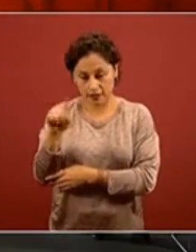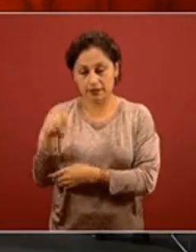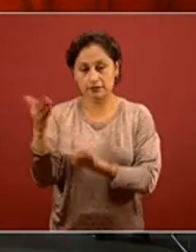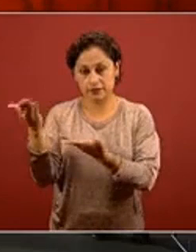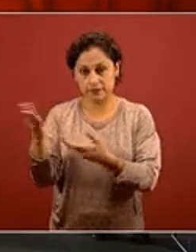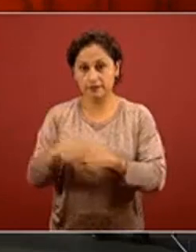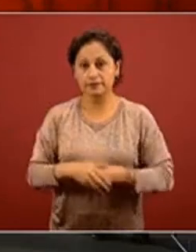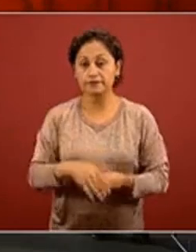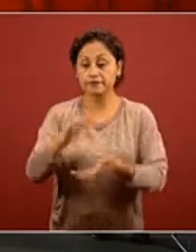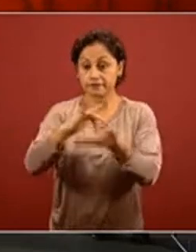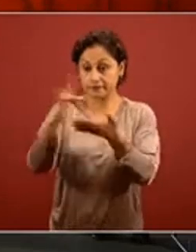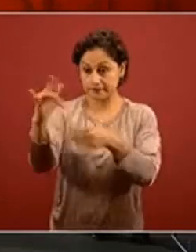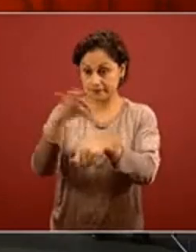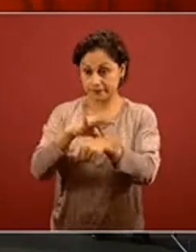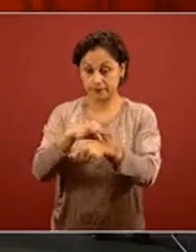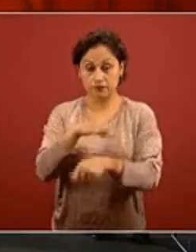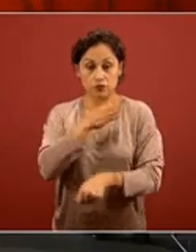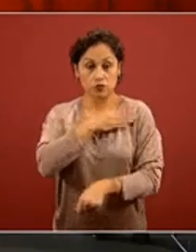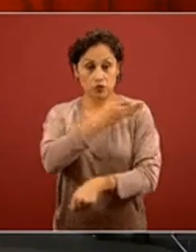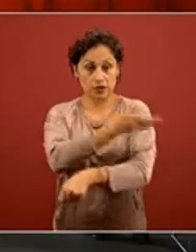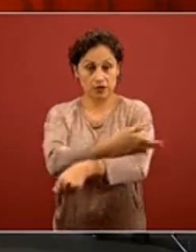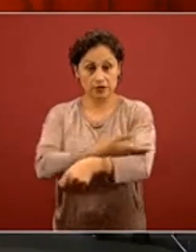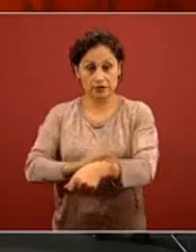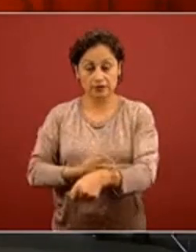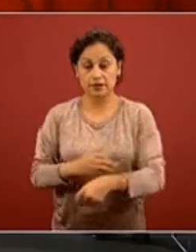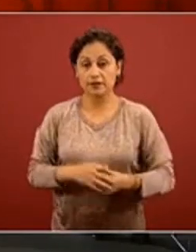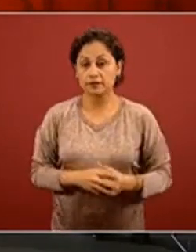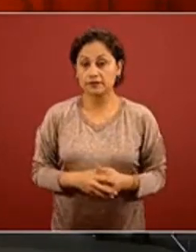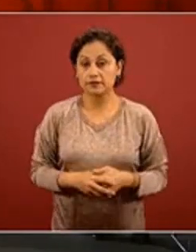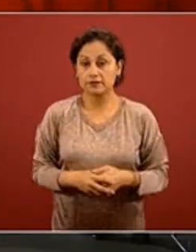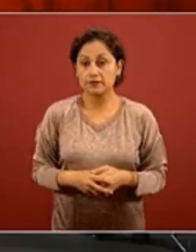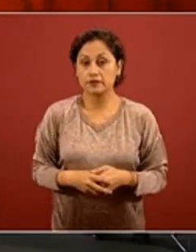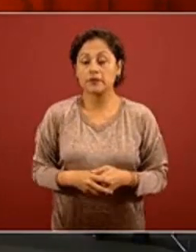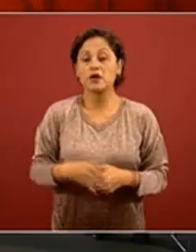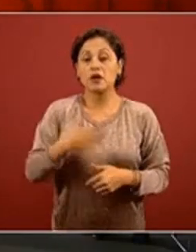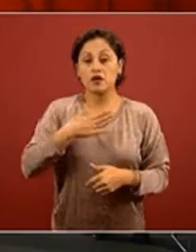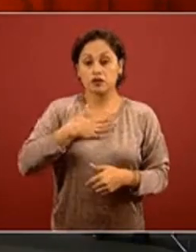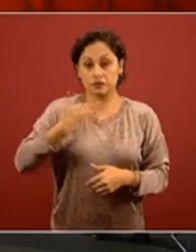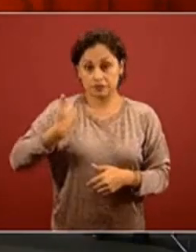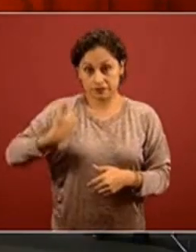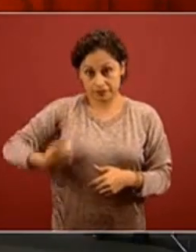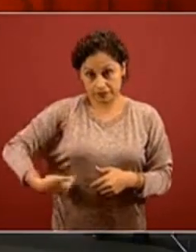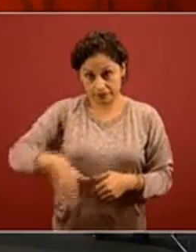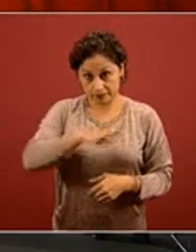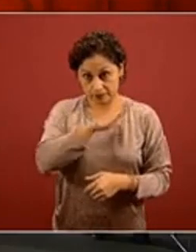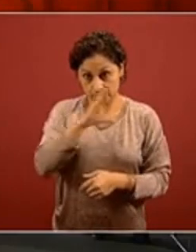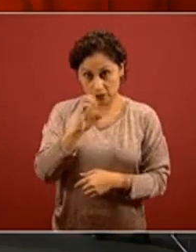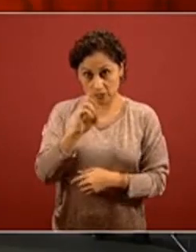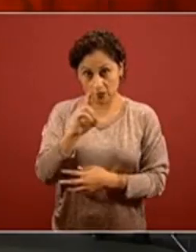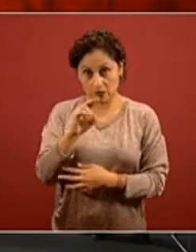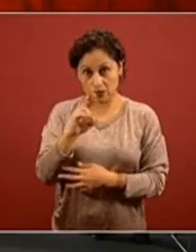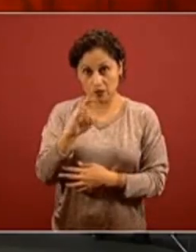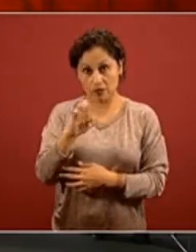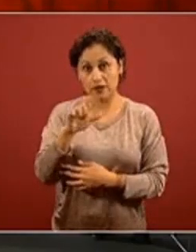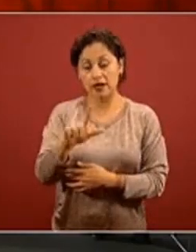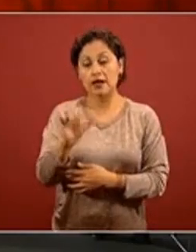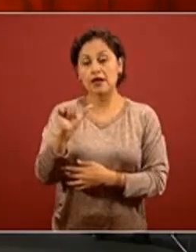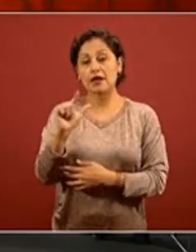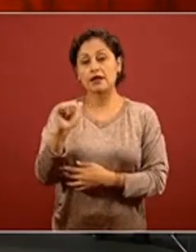doctor. Buenas tardes. Soy el coronel Alejandro Perea